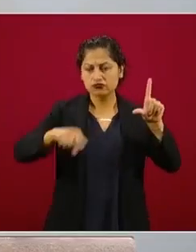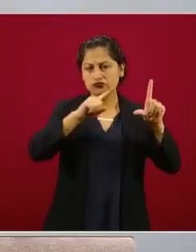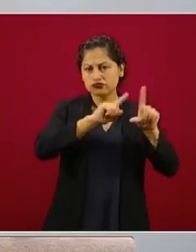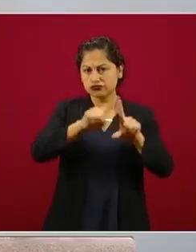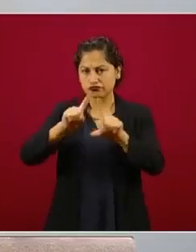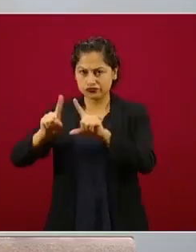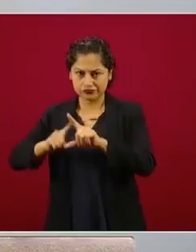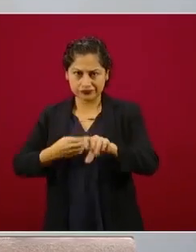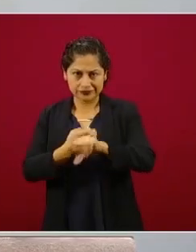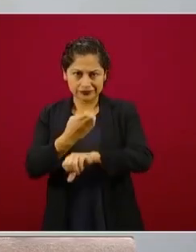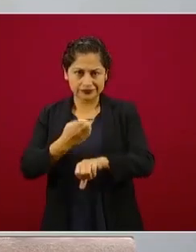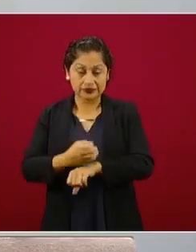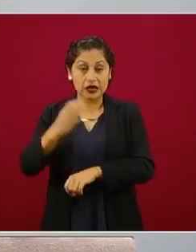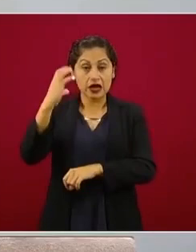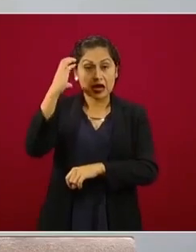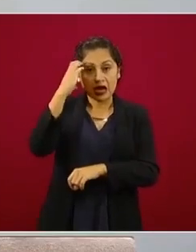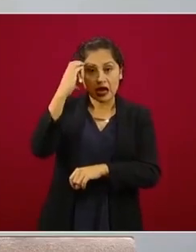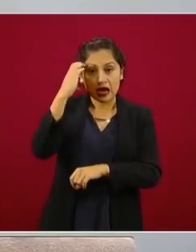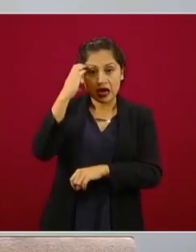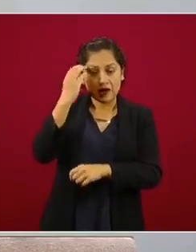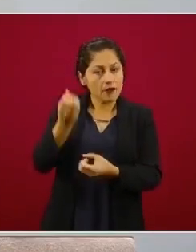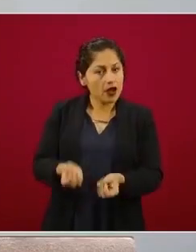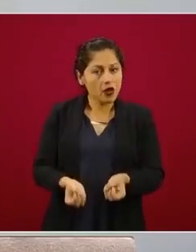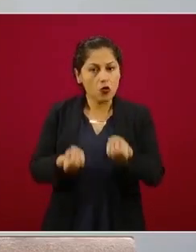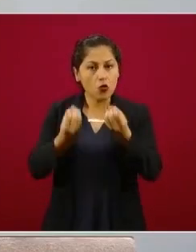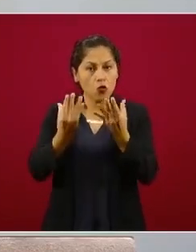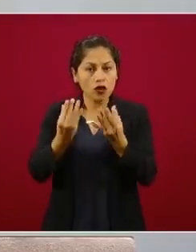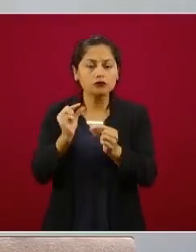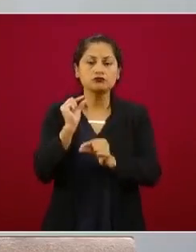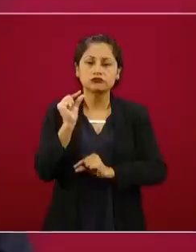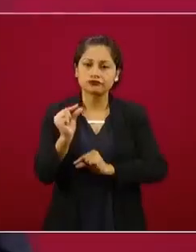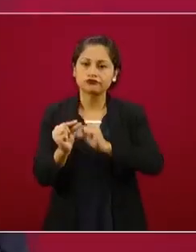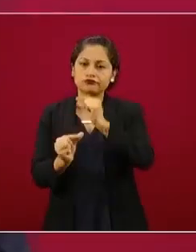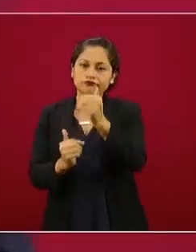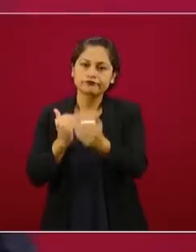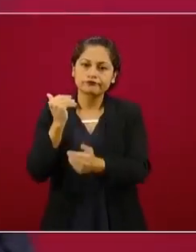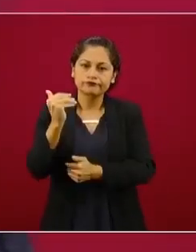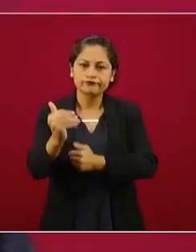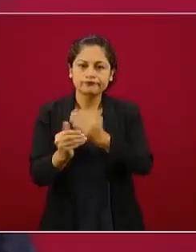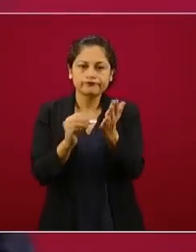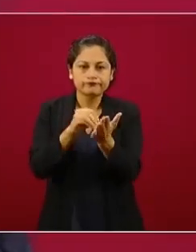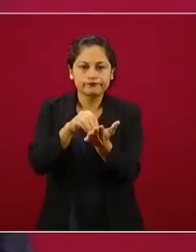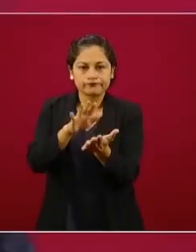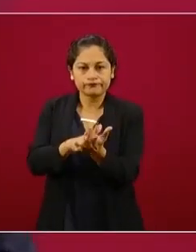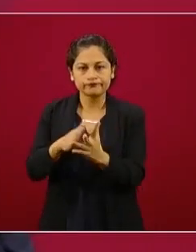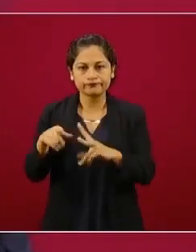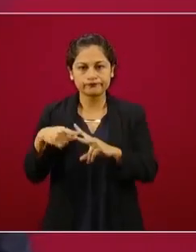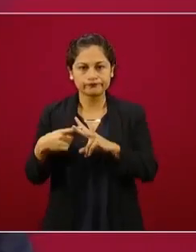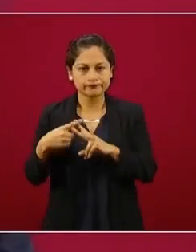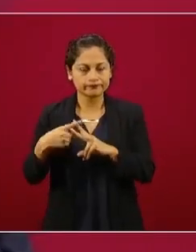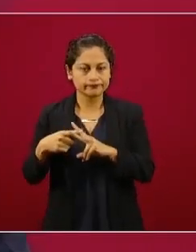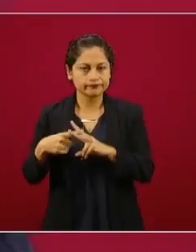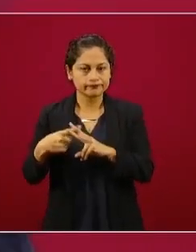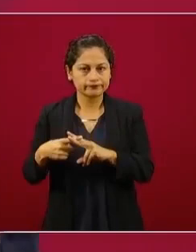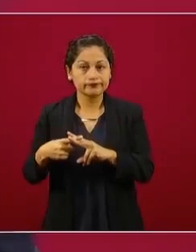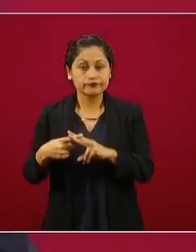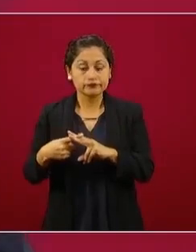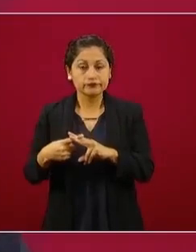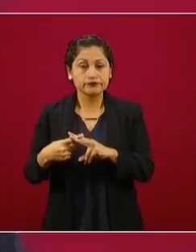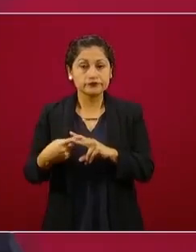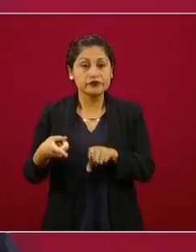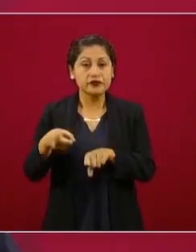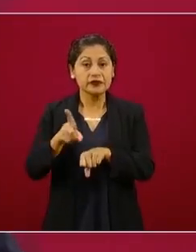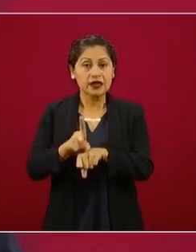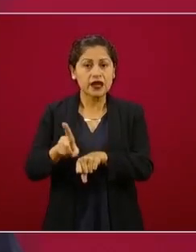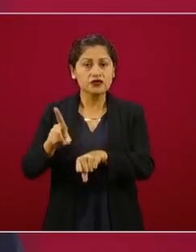camas se va a ir definiendo, se va a ir construyendo a lo largo de estos días. Prácticamente cada hora estamos